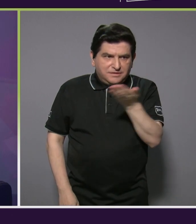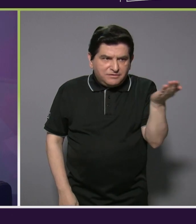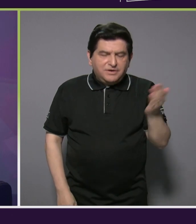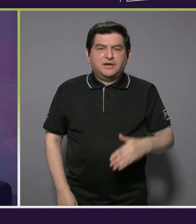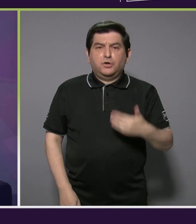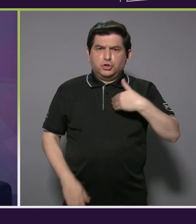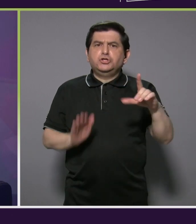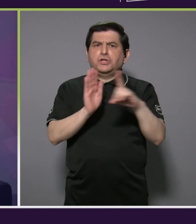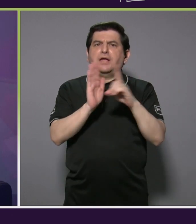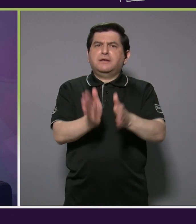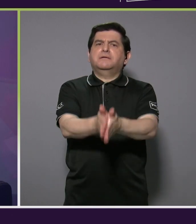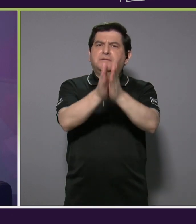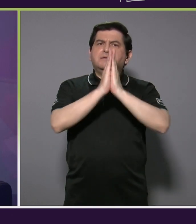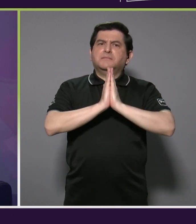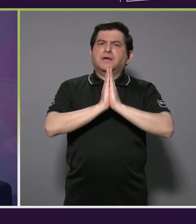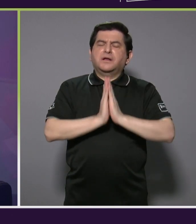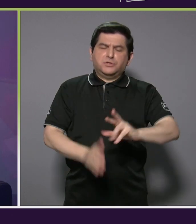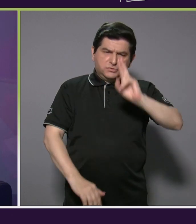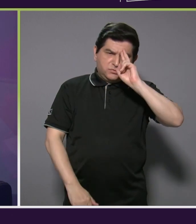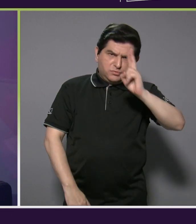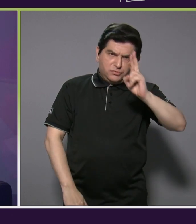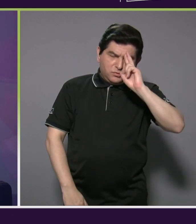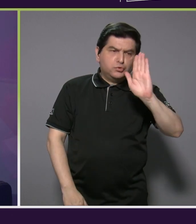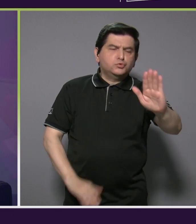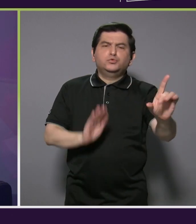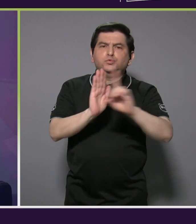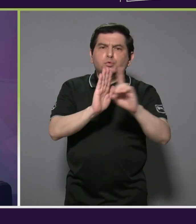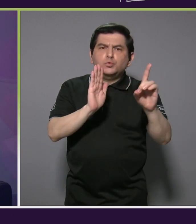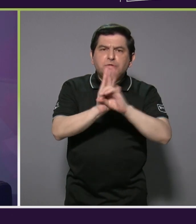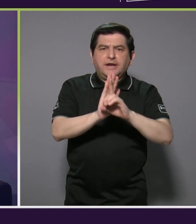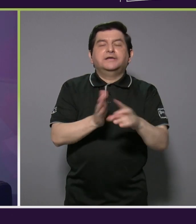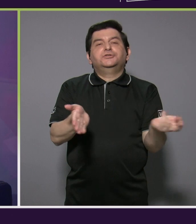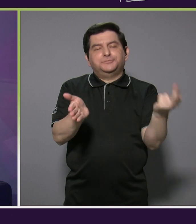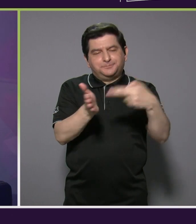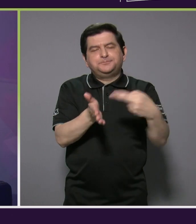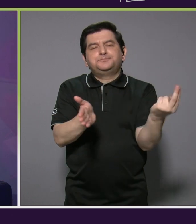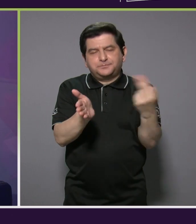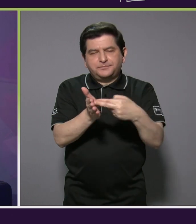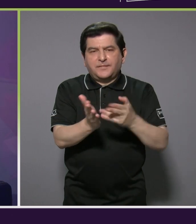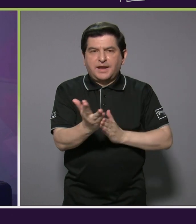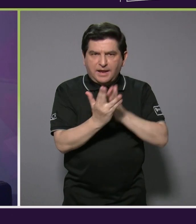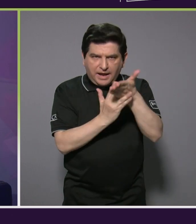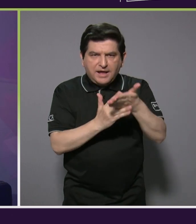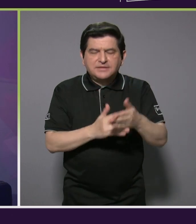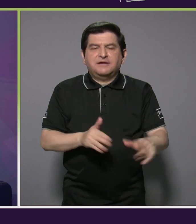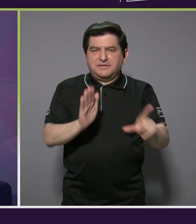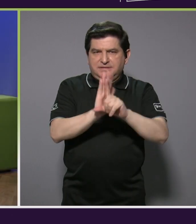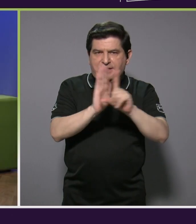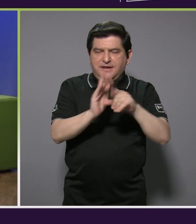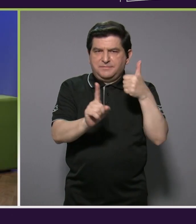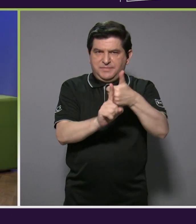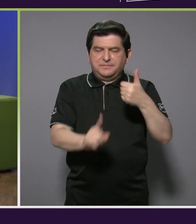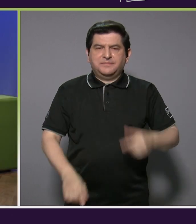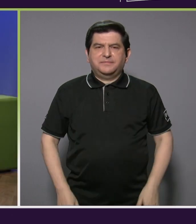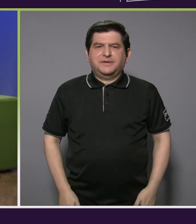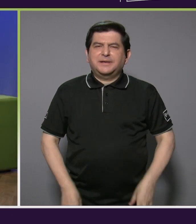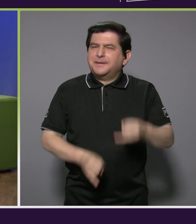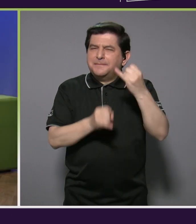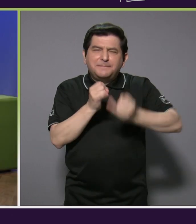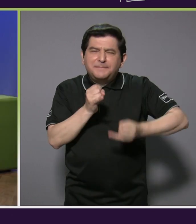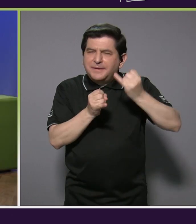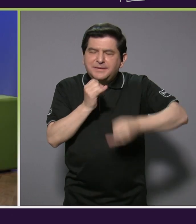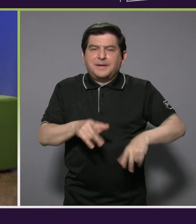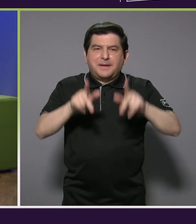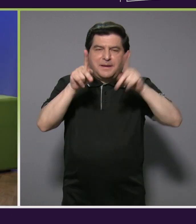el derecho de solicitar que se respeten sus derechos, valga la redundancia, ¿verdad? A través de esta legislación. Y para concluir,